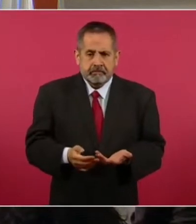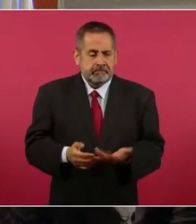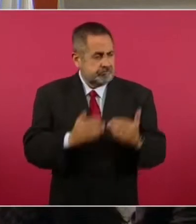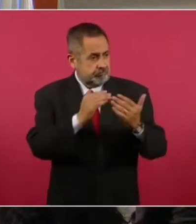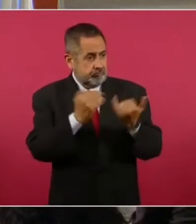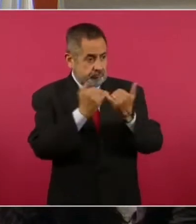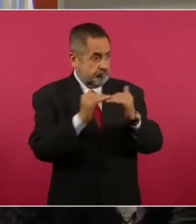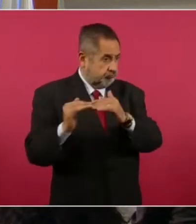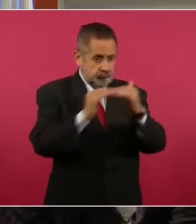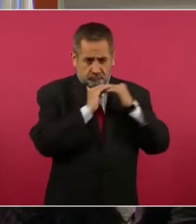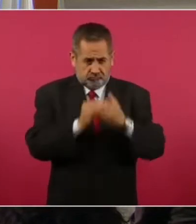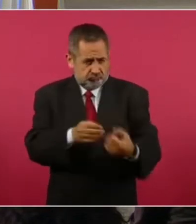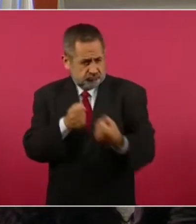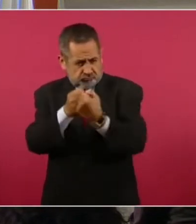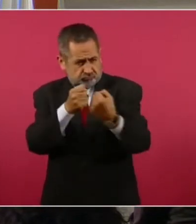parejo,